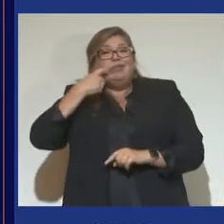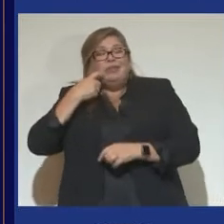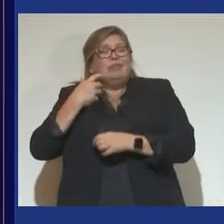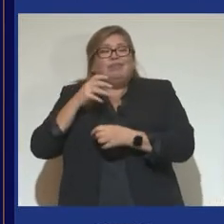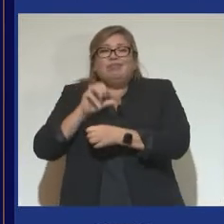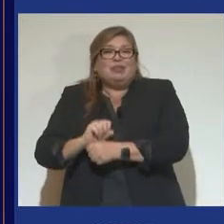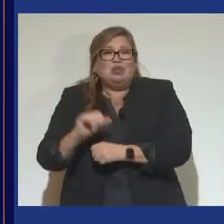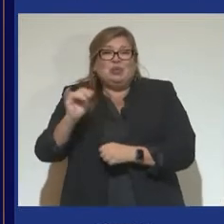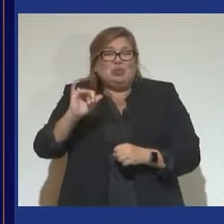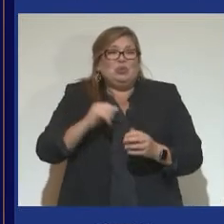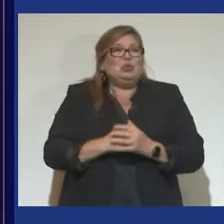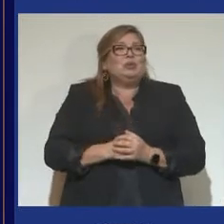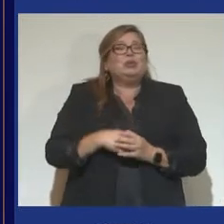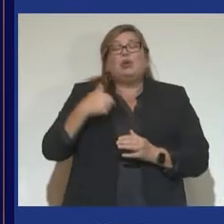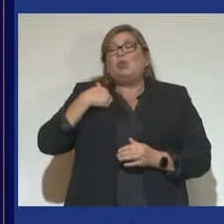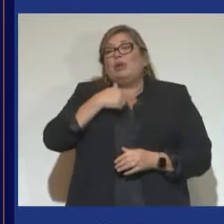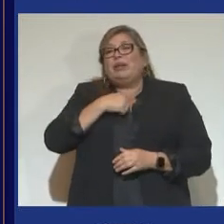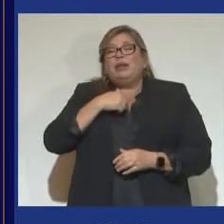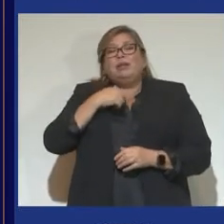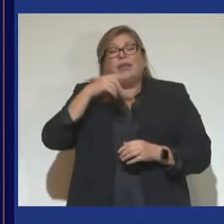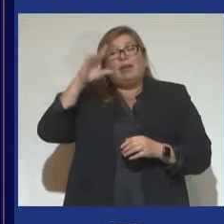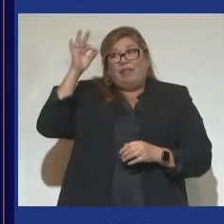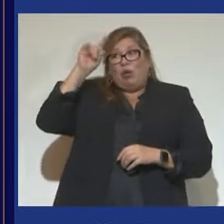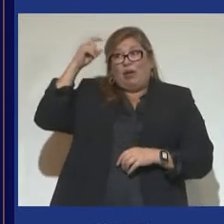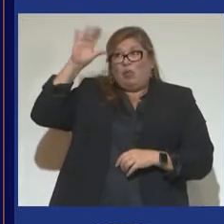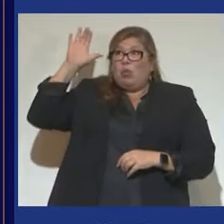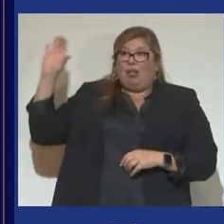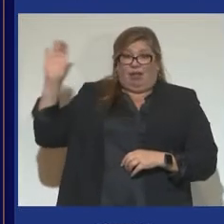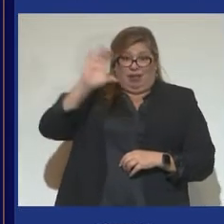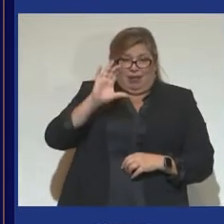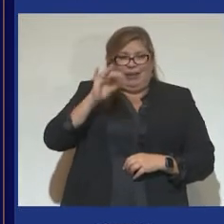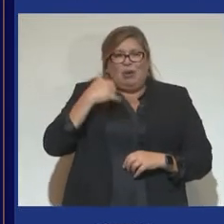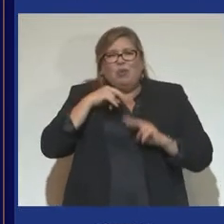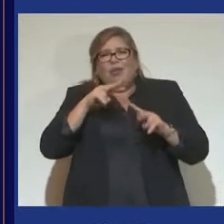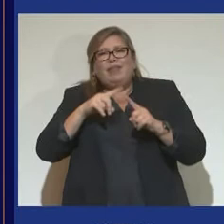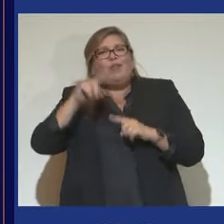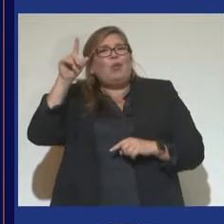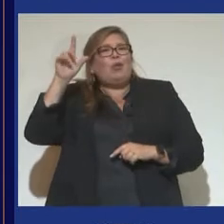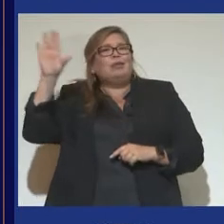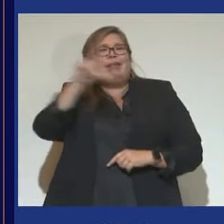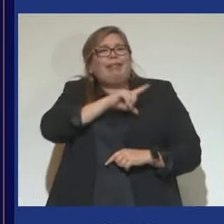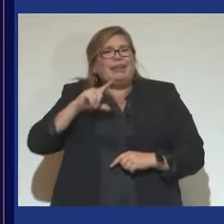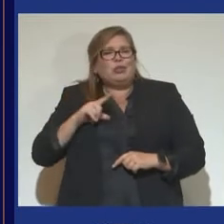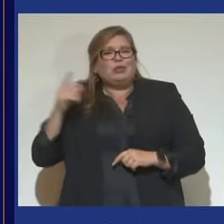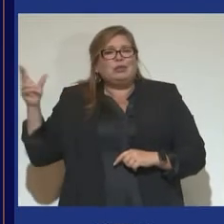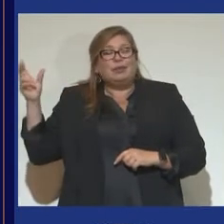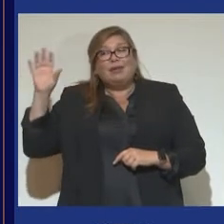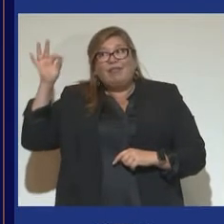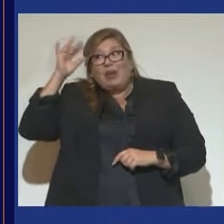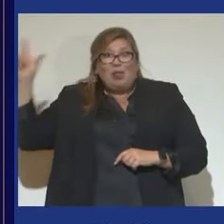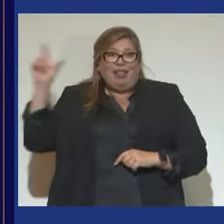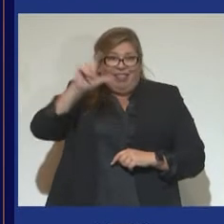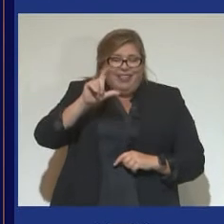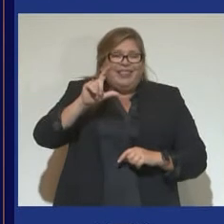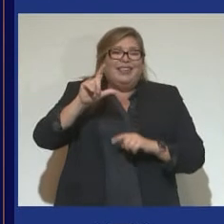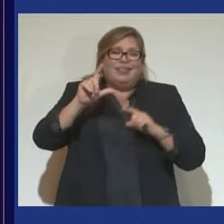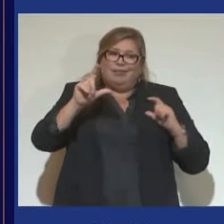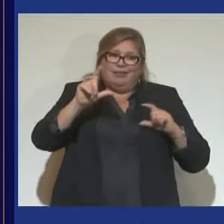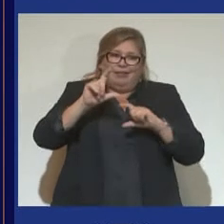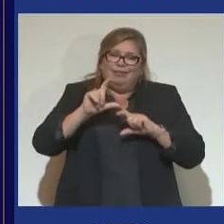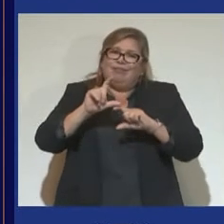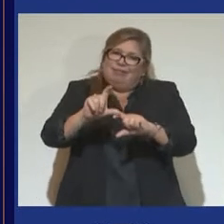federal de modo que una vez más la magistratura esperamos poder trabajar con ustedes en estos recursos podrían ser añadidos podrían ser